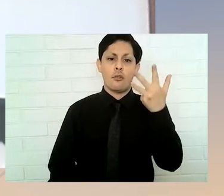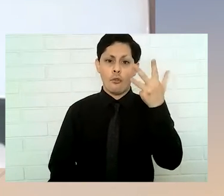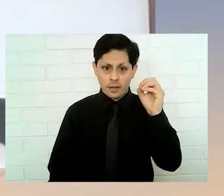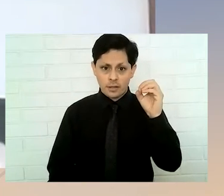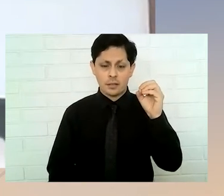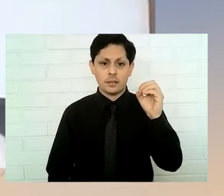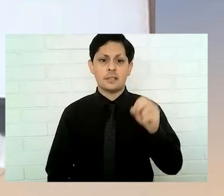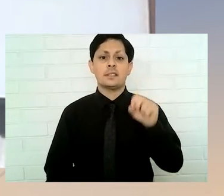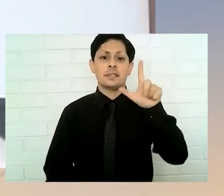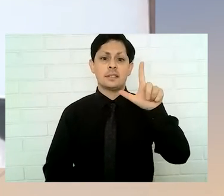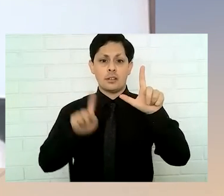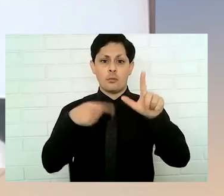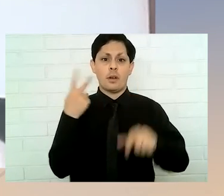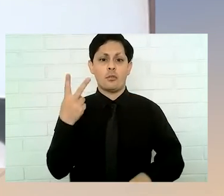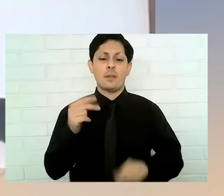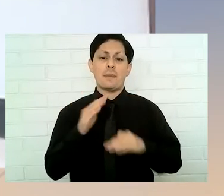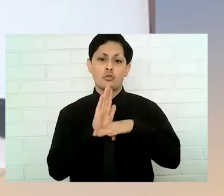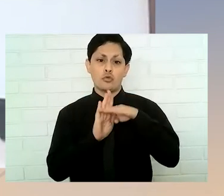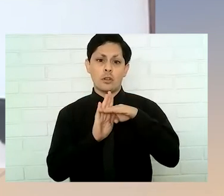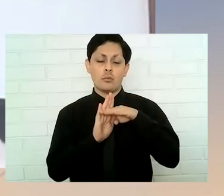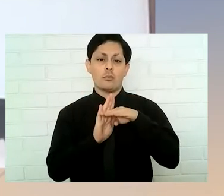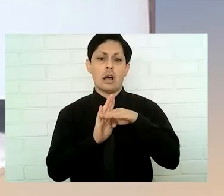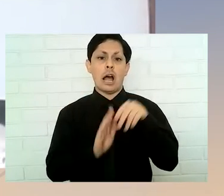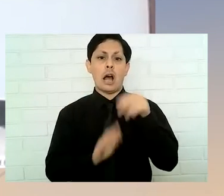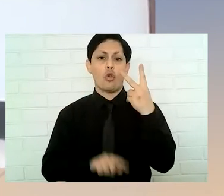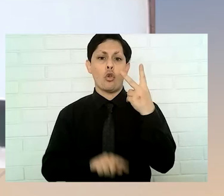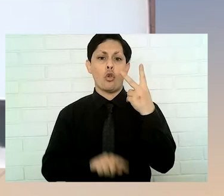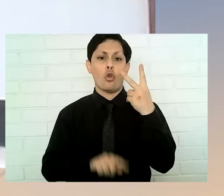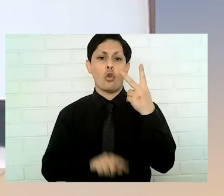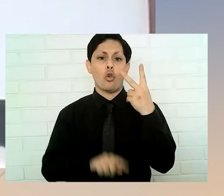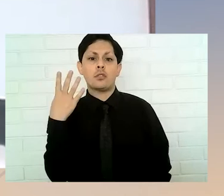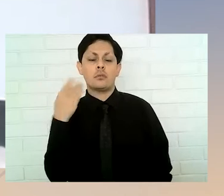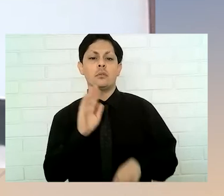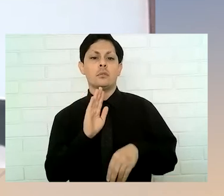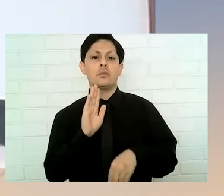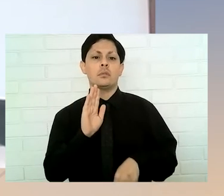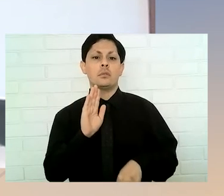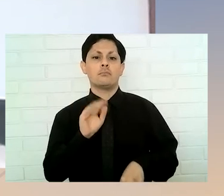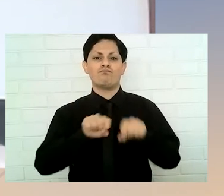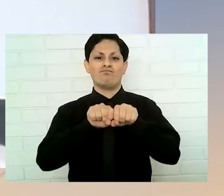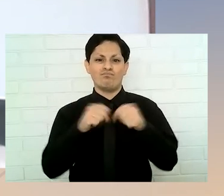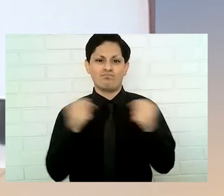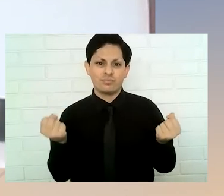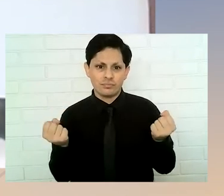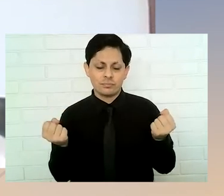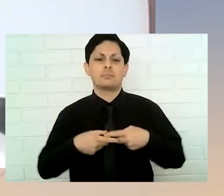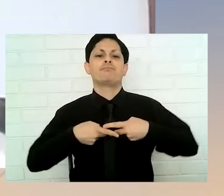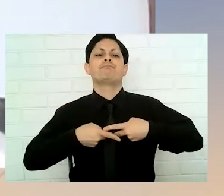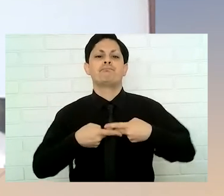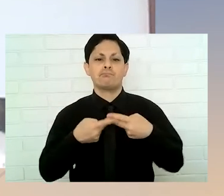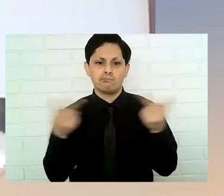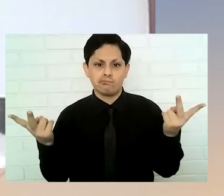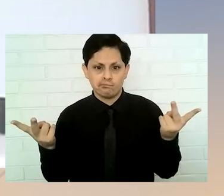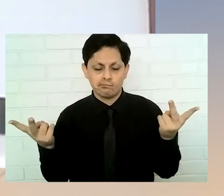De 7,2 a un 2,4. Nos muestra la destrucción de la educación pública en Chile.